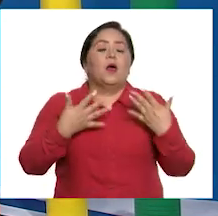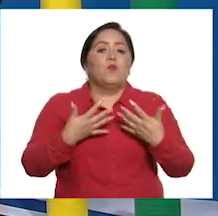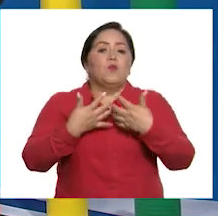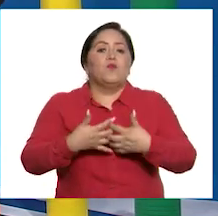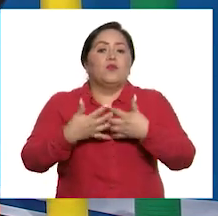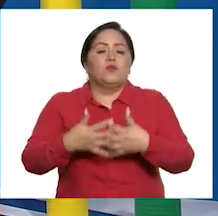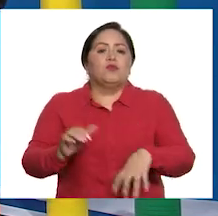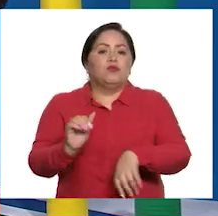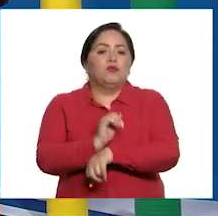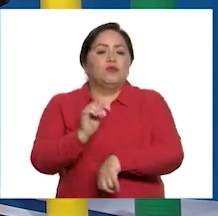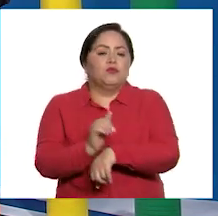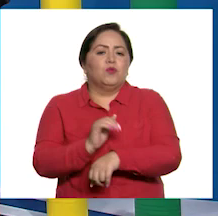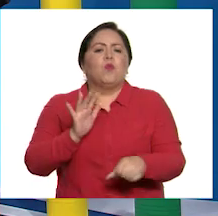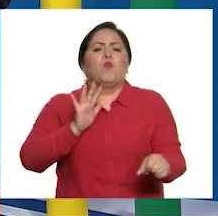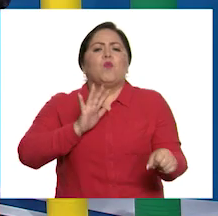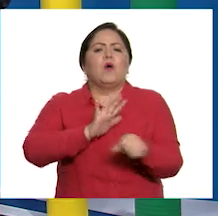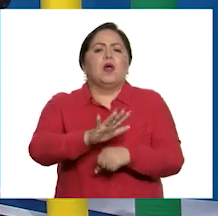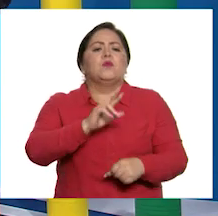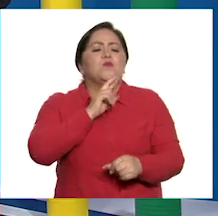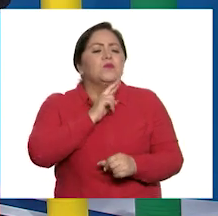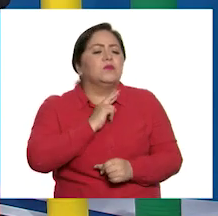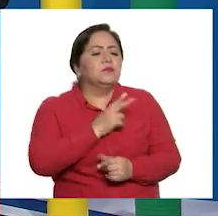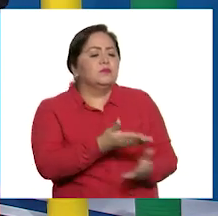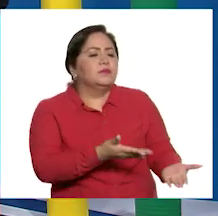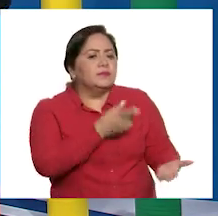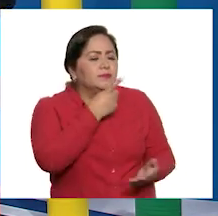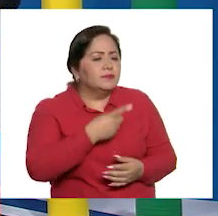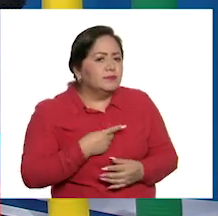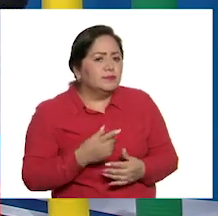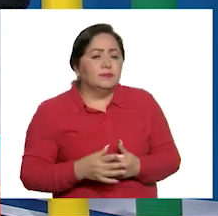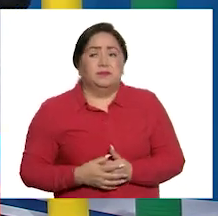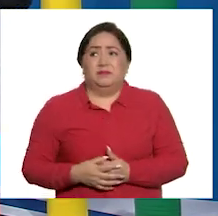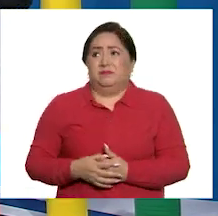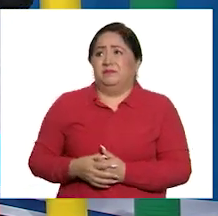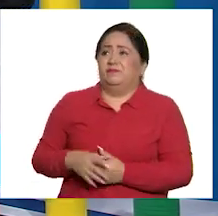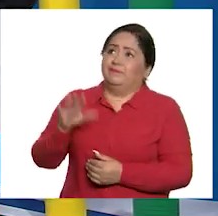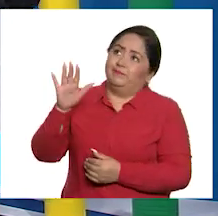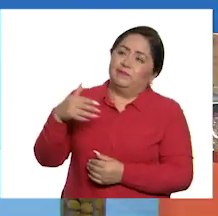de un auto. ¿Cuáles son sus respuestas, Ale? ¿Qué opinas?